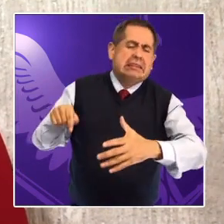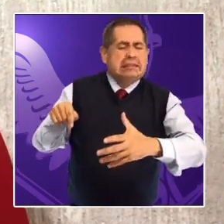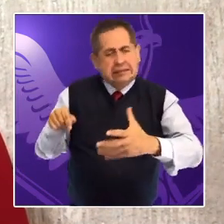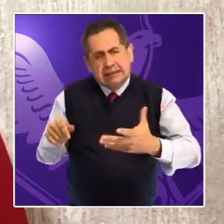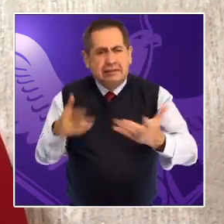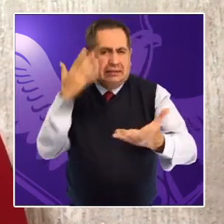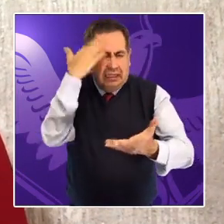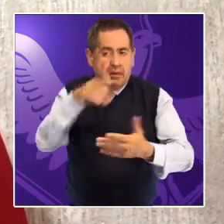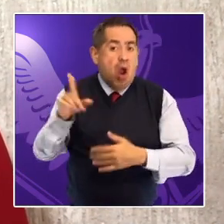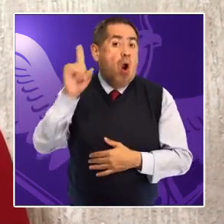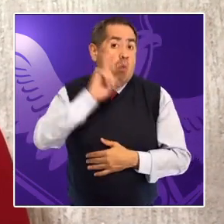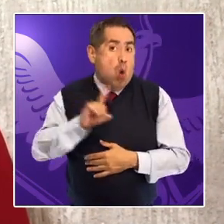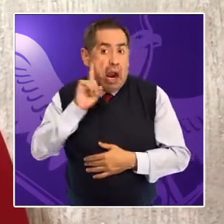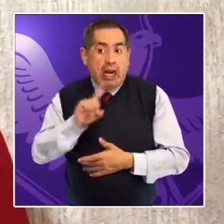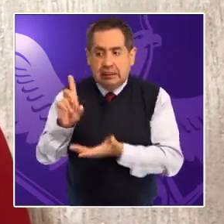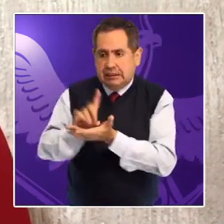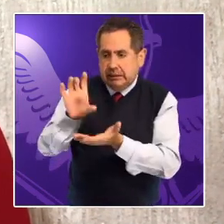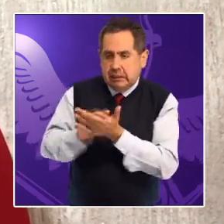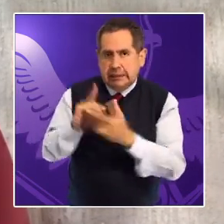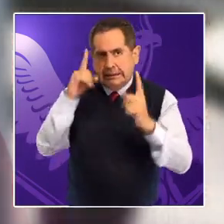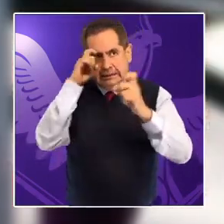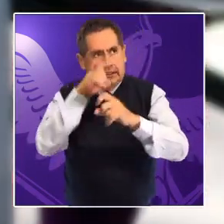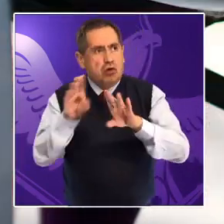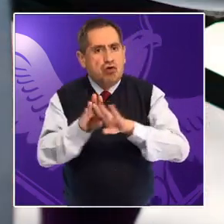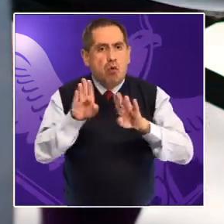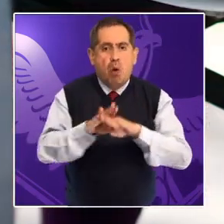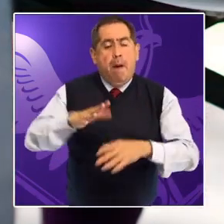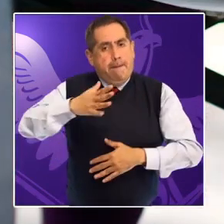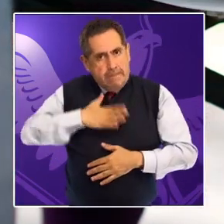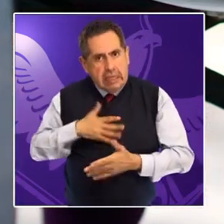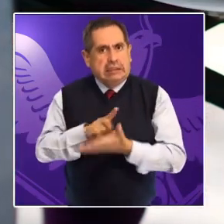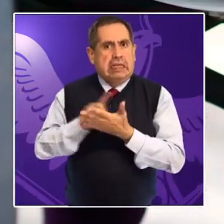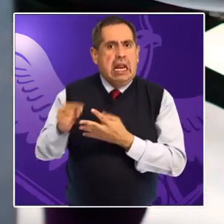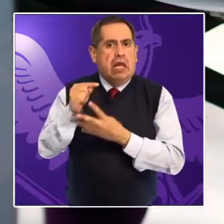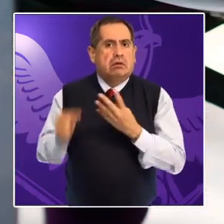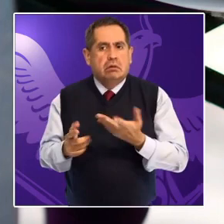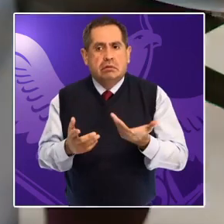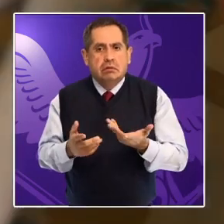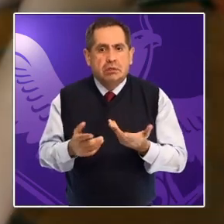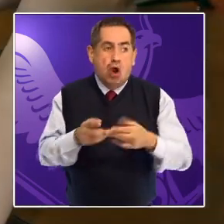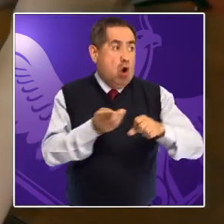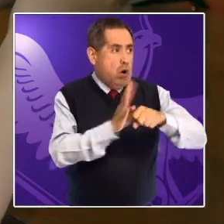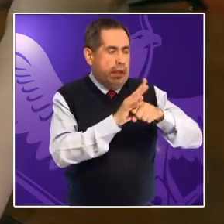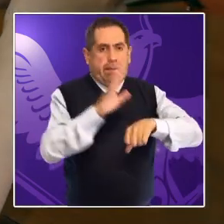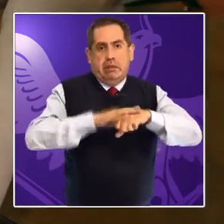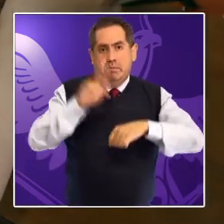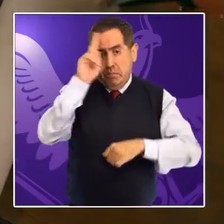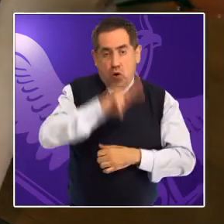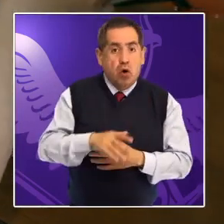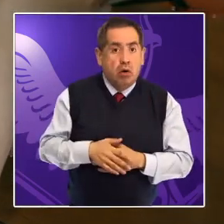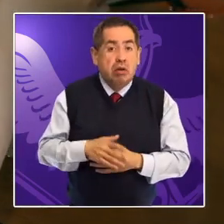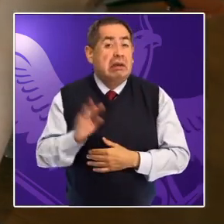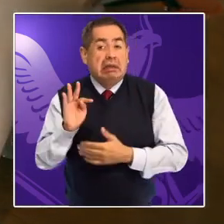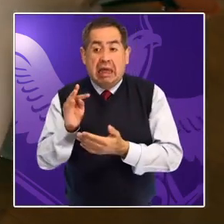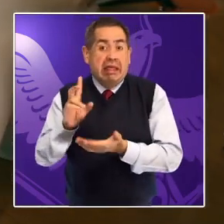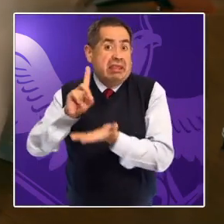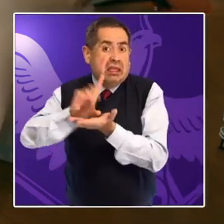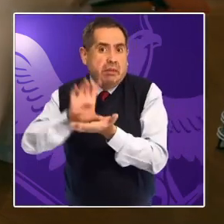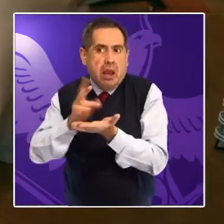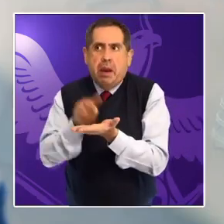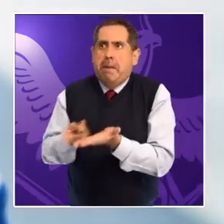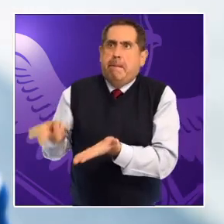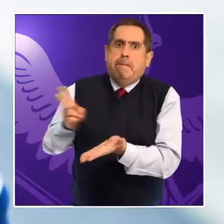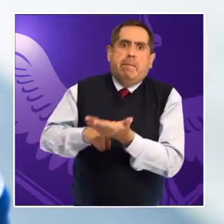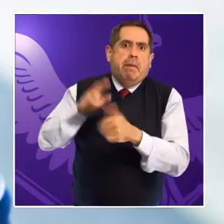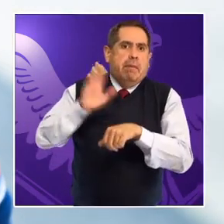las mujeres tienen retos para acceder a sus derechos y en esta pandemia de COVID más. Y si tienes una discapacidad, pues con